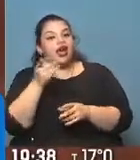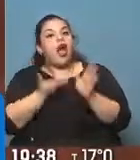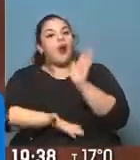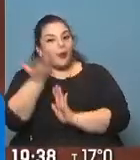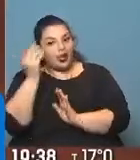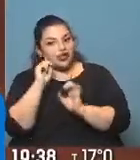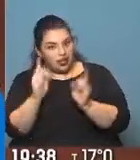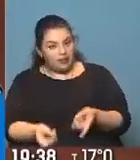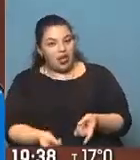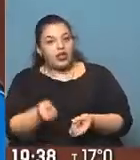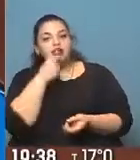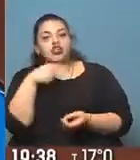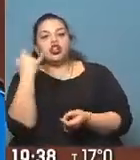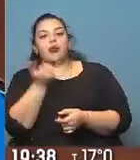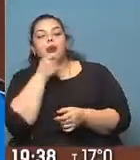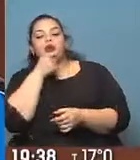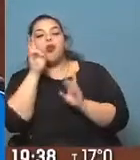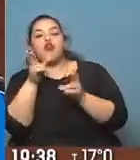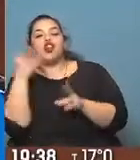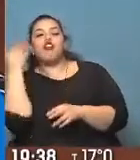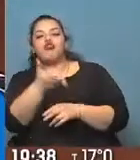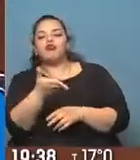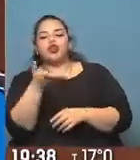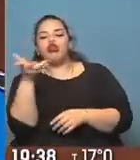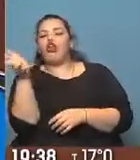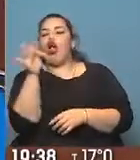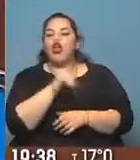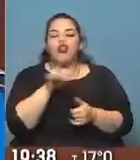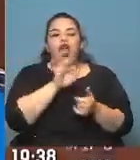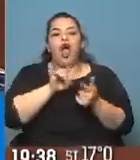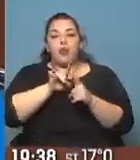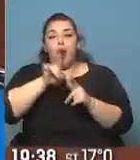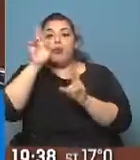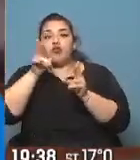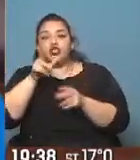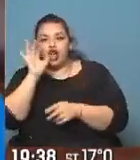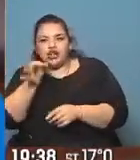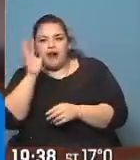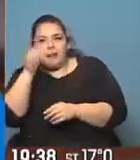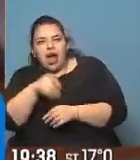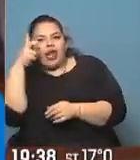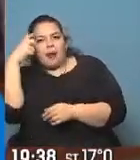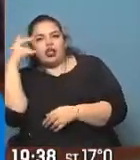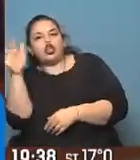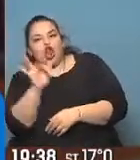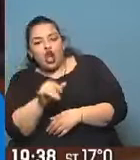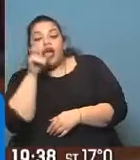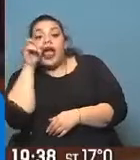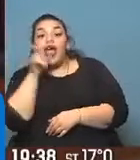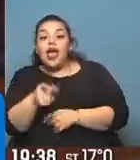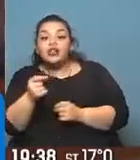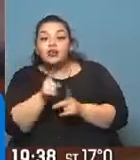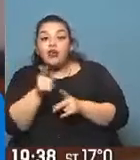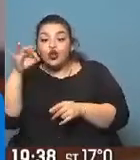por qué por qué si tenemos un docente que va todos los días porque si tenemos un docente que se capacita y sabe más eso lo que hace es